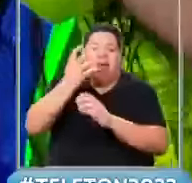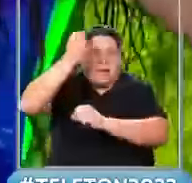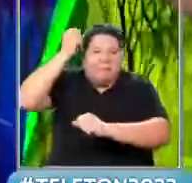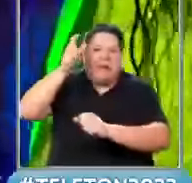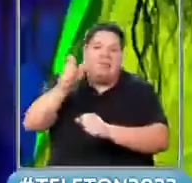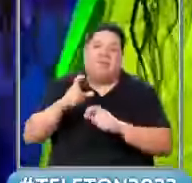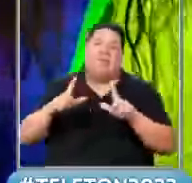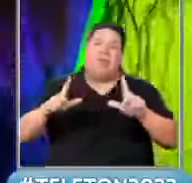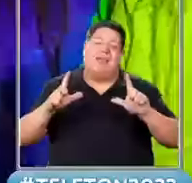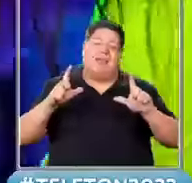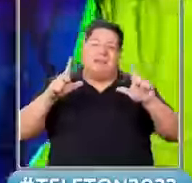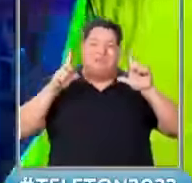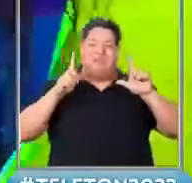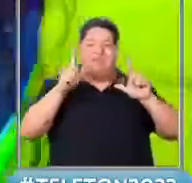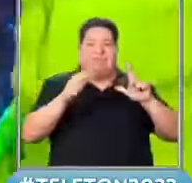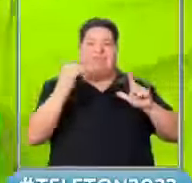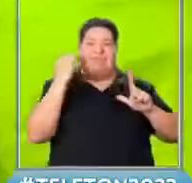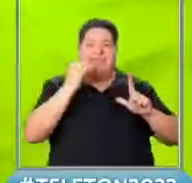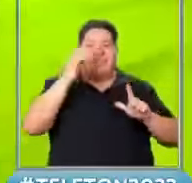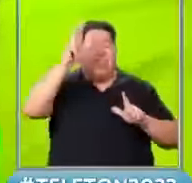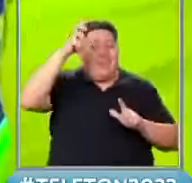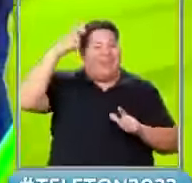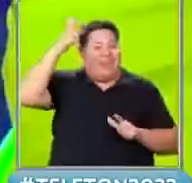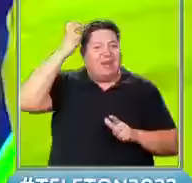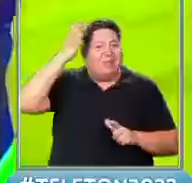embajadora Amanda.